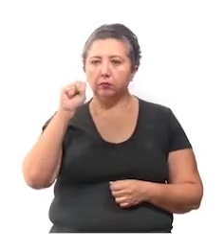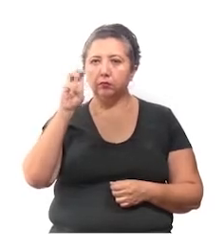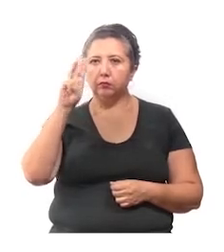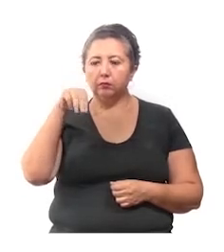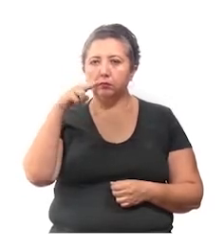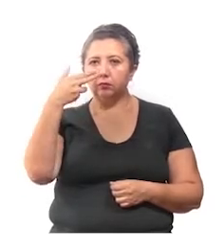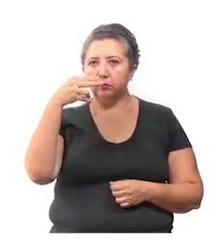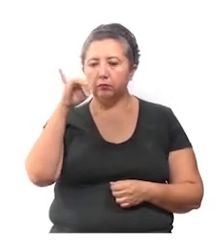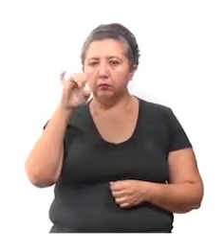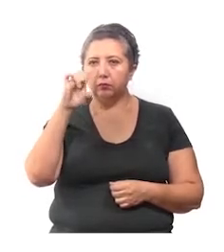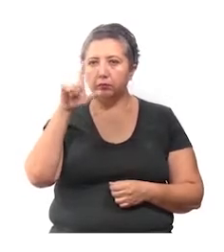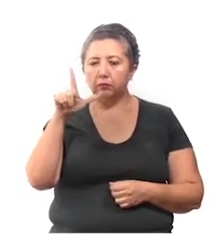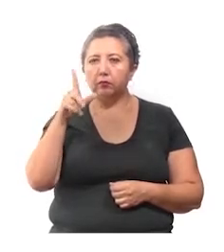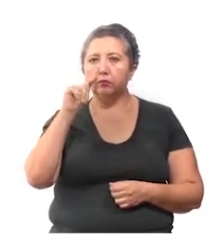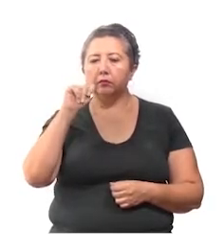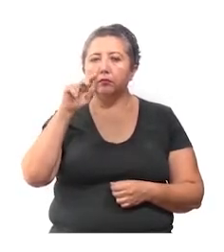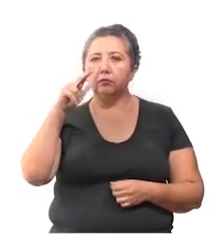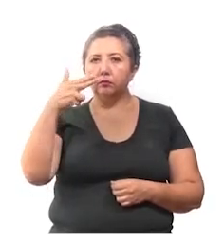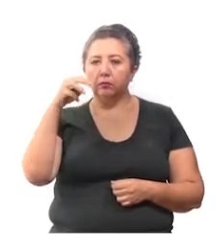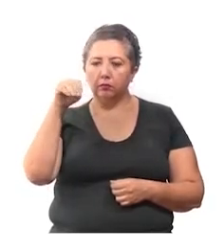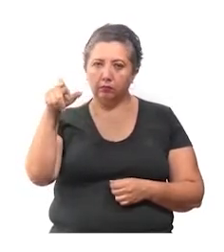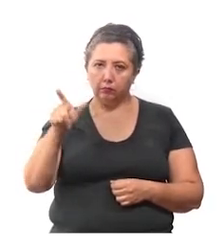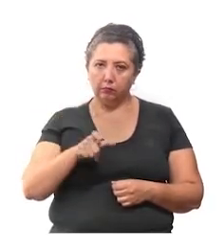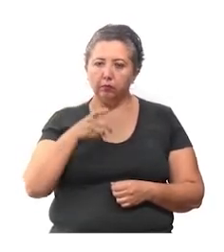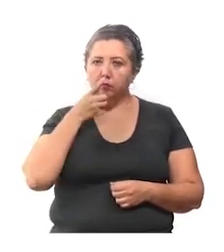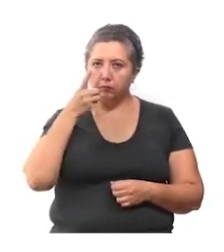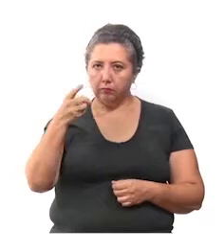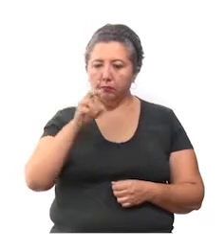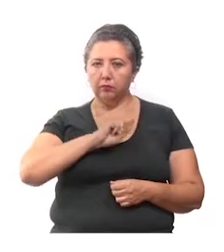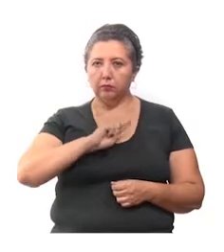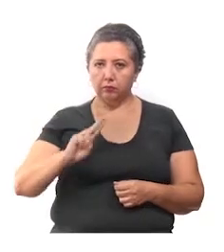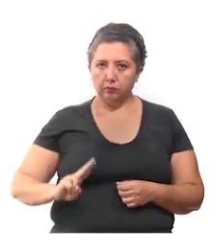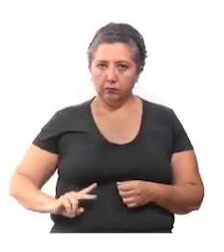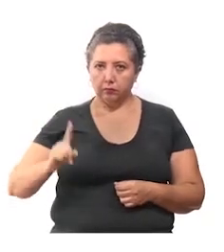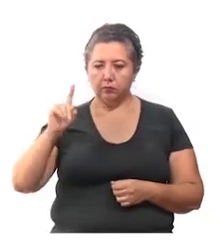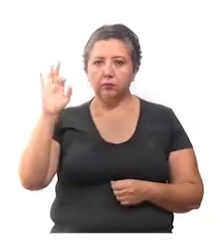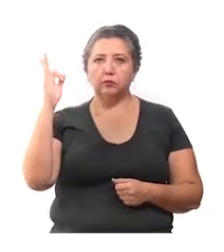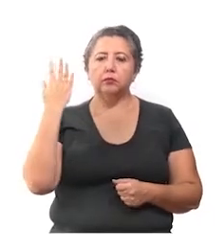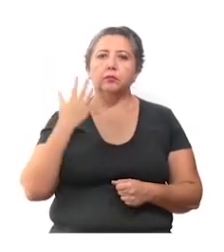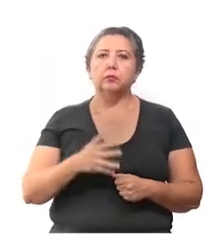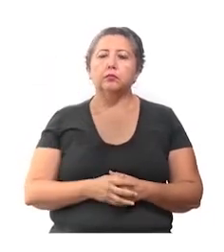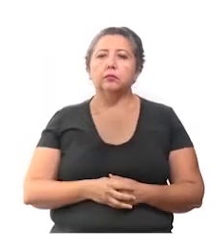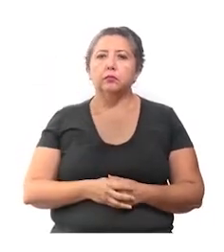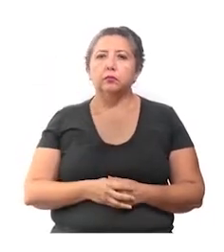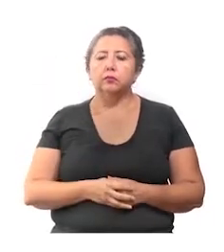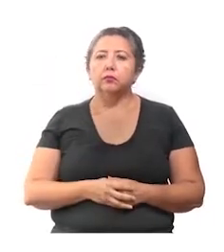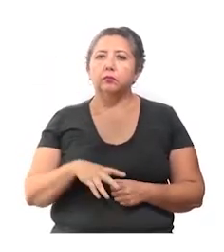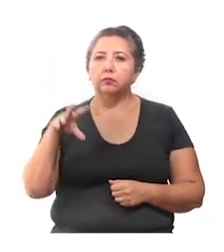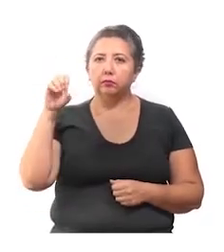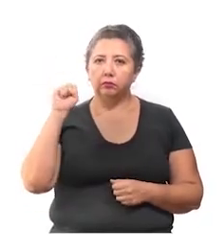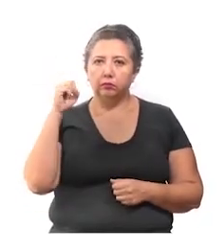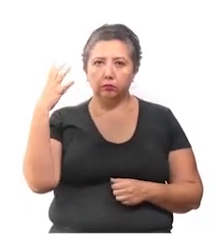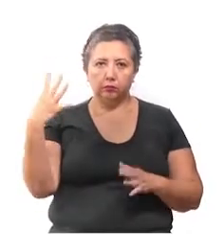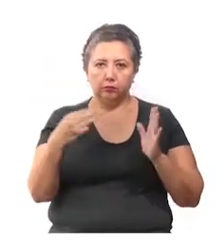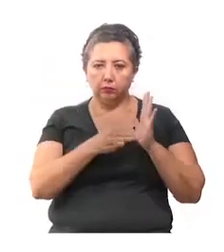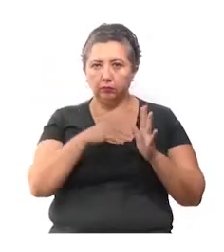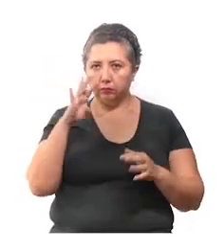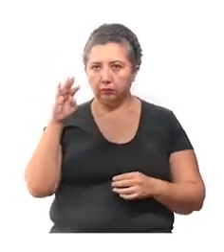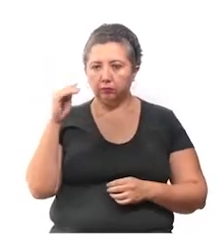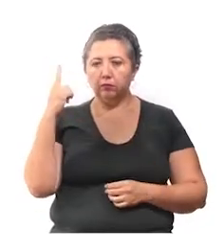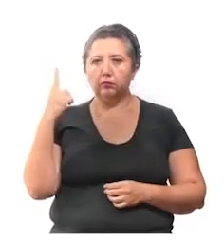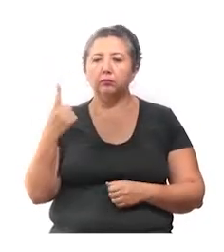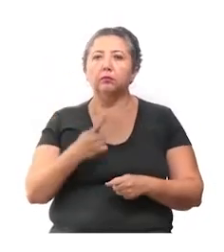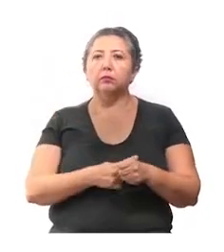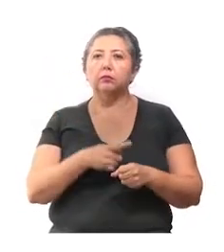Samajil, Suquilá, Tatsiu, Tamec, Temozón, Zucacab y Humán y 1 foráneo. De los 64.091